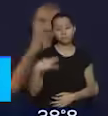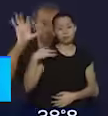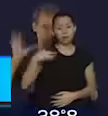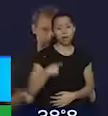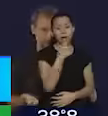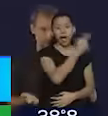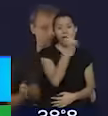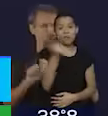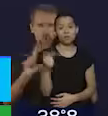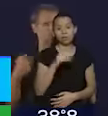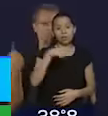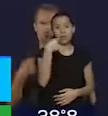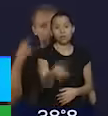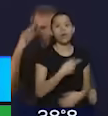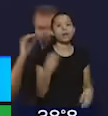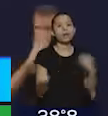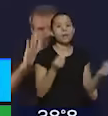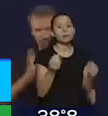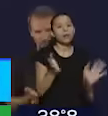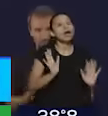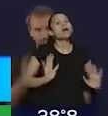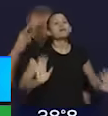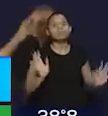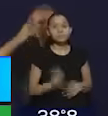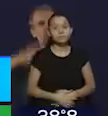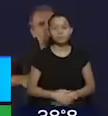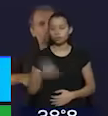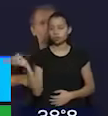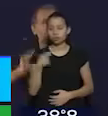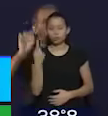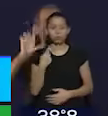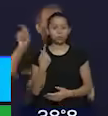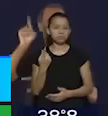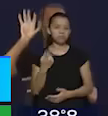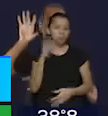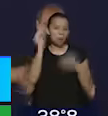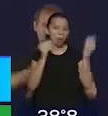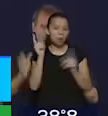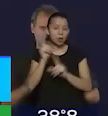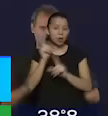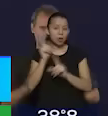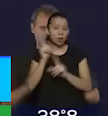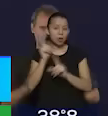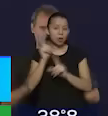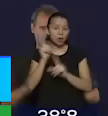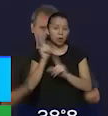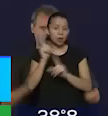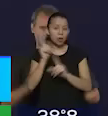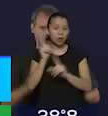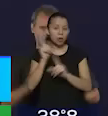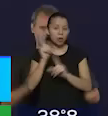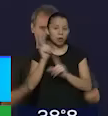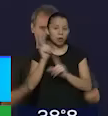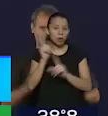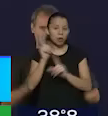claramente no nos no nos preocupa porque son decisiones estrictamente provinciales y que claramente jamás van a